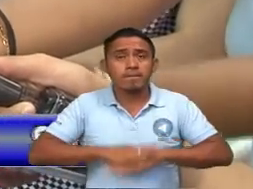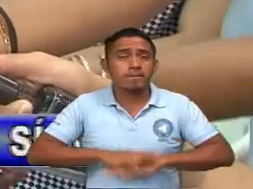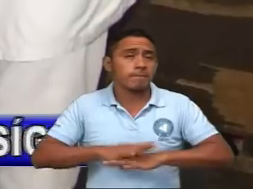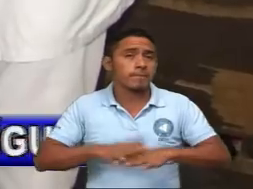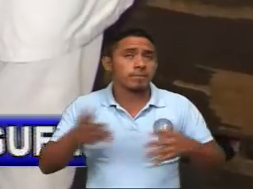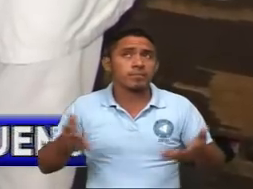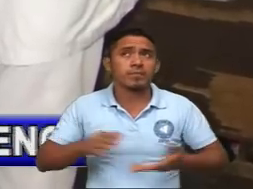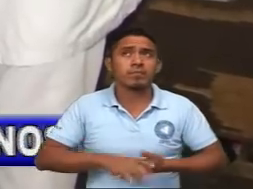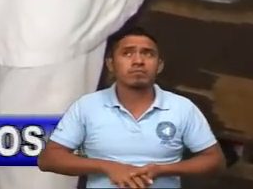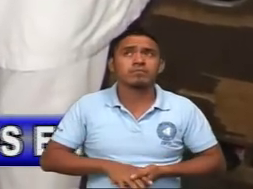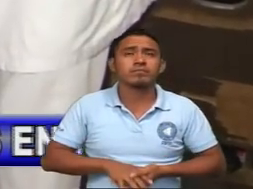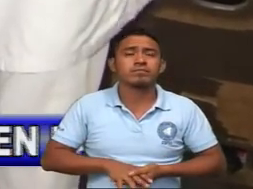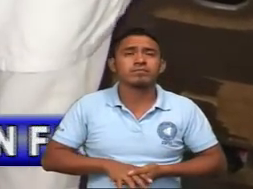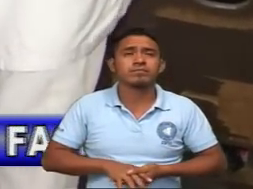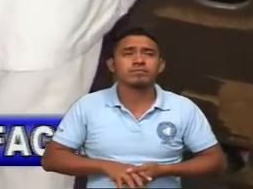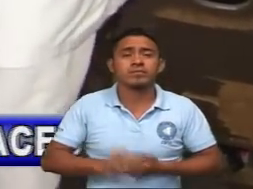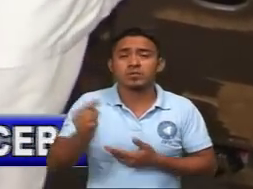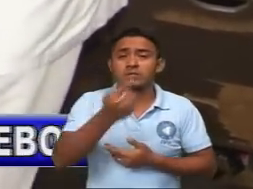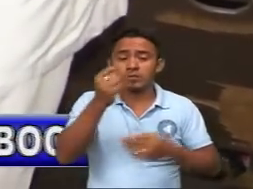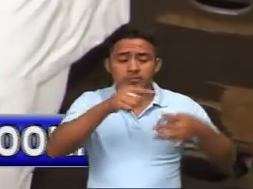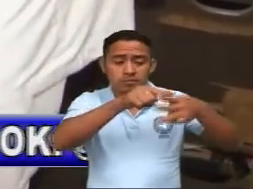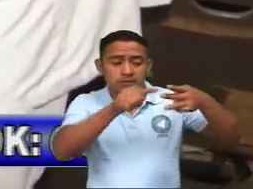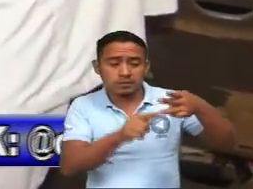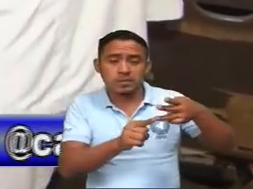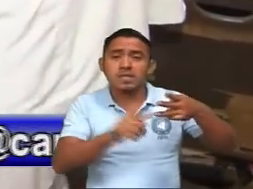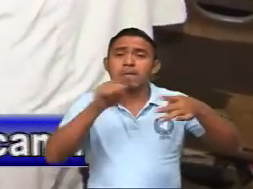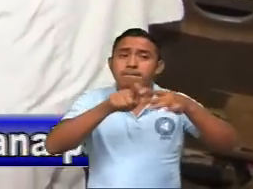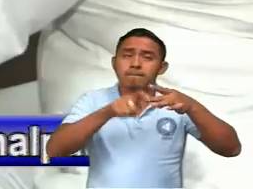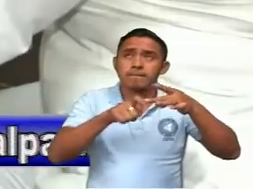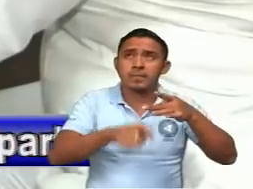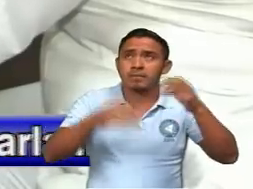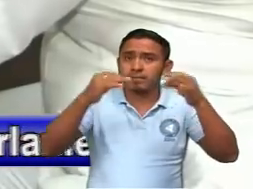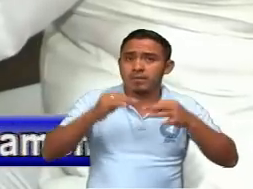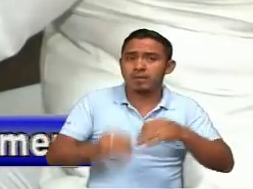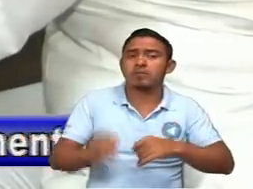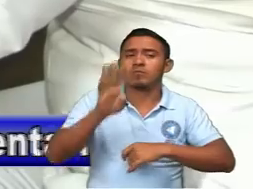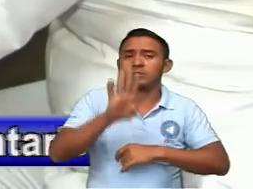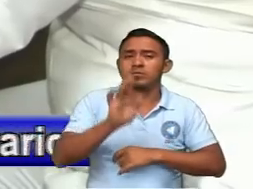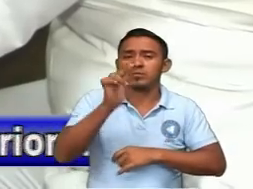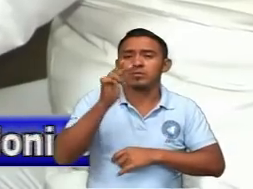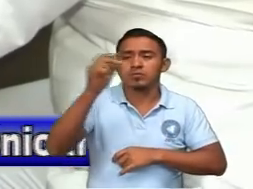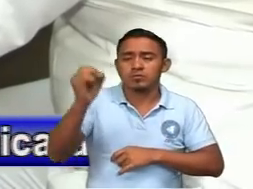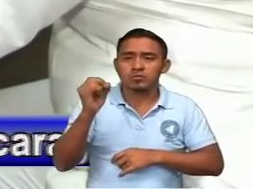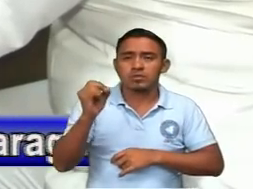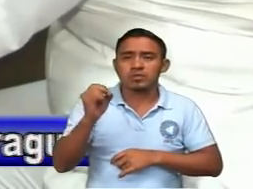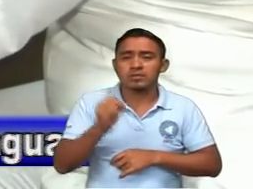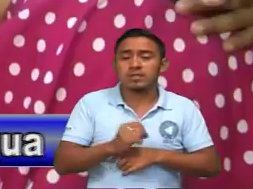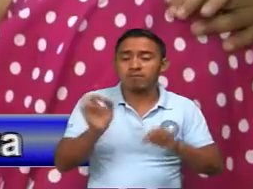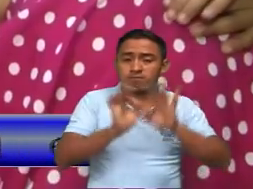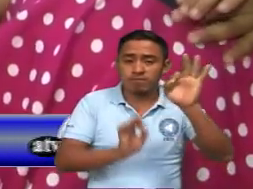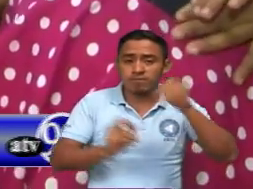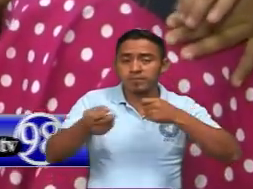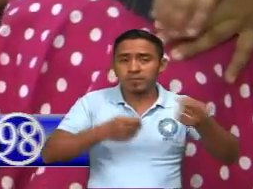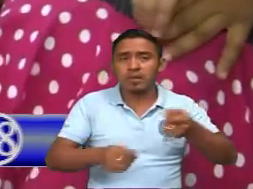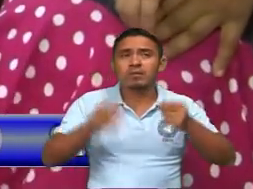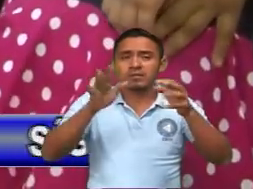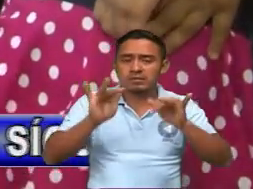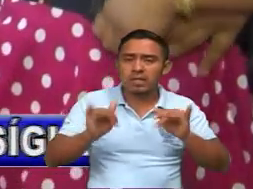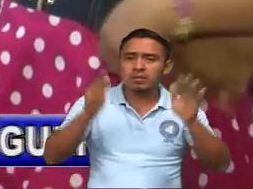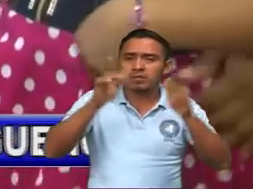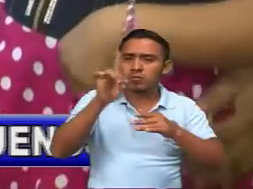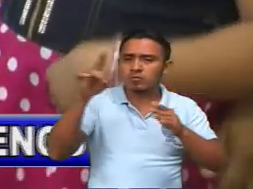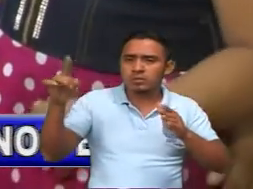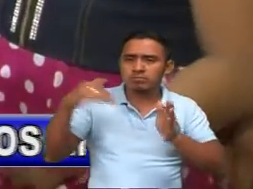está. Solo en el primer trimestre se han realizado 480 ferias de salud, donde se han atendido a